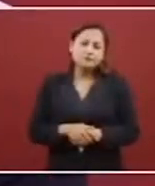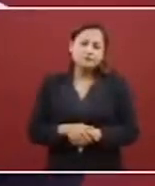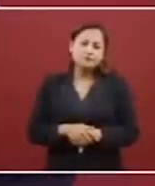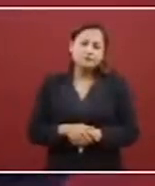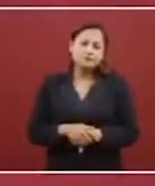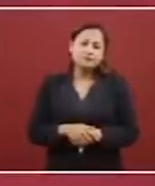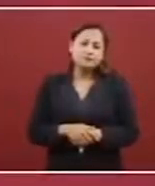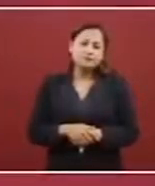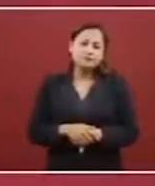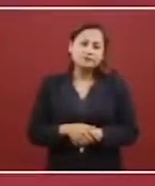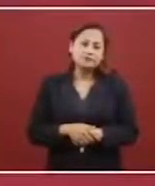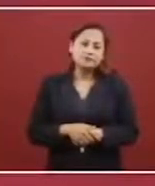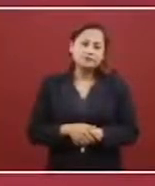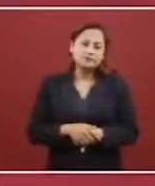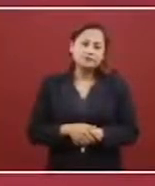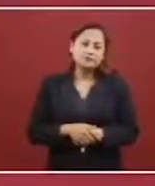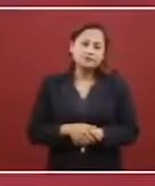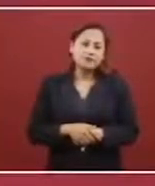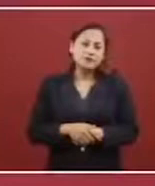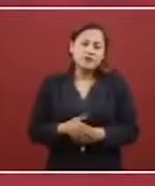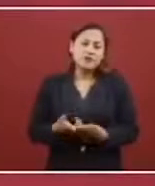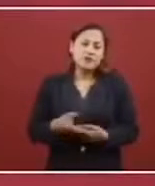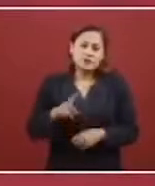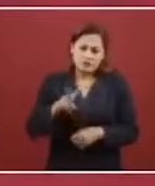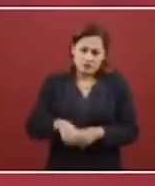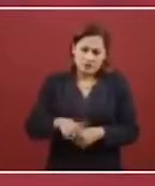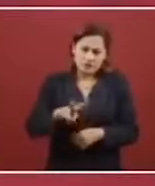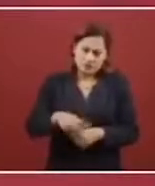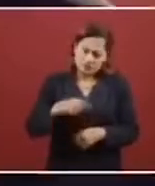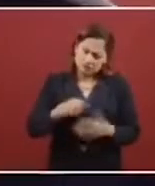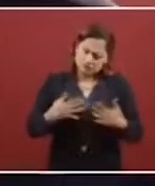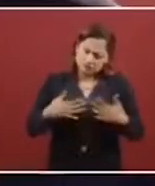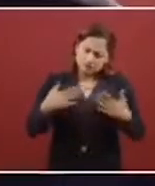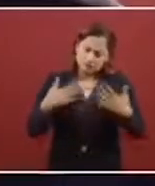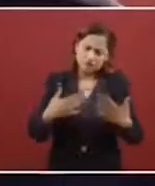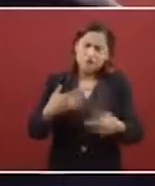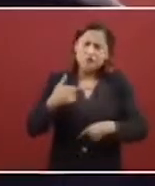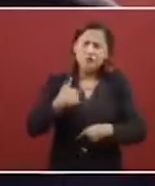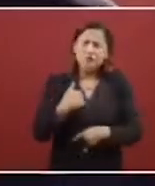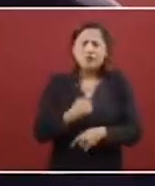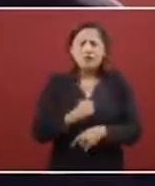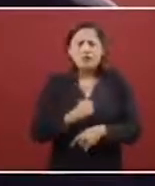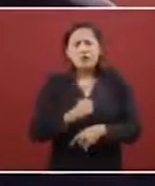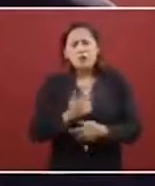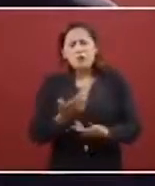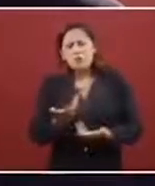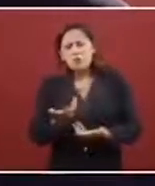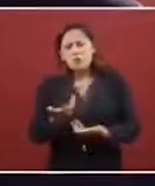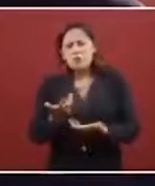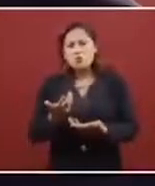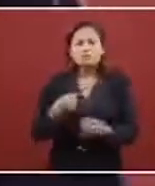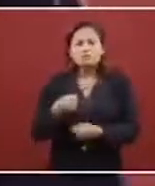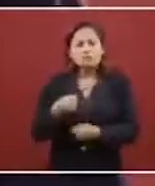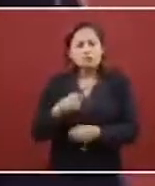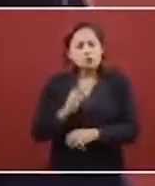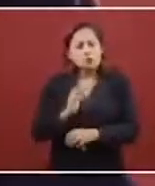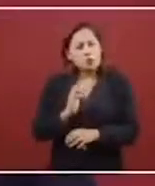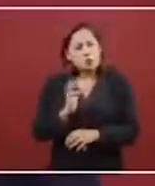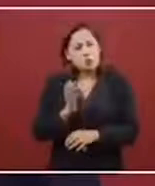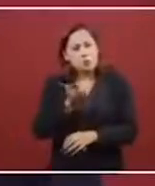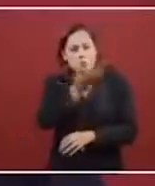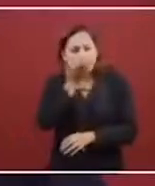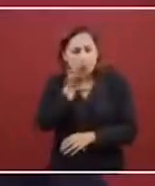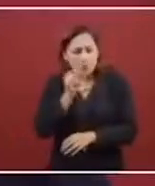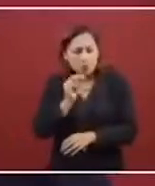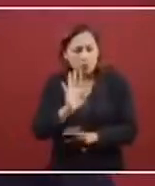acostumbro a tener compadres, pero esta es una situación muy especial.